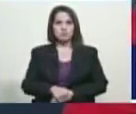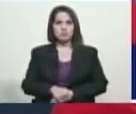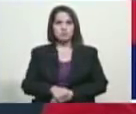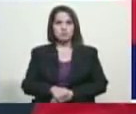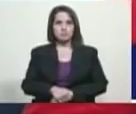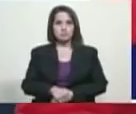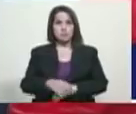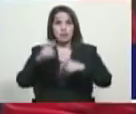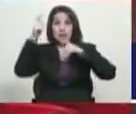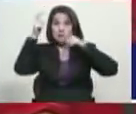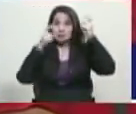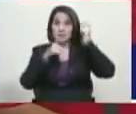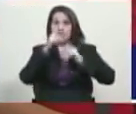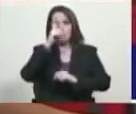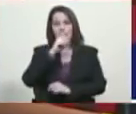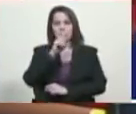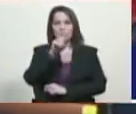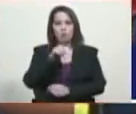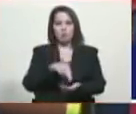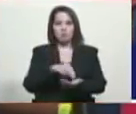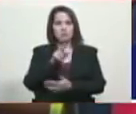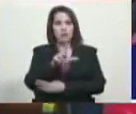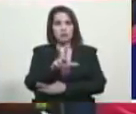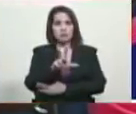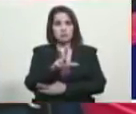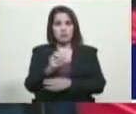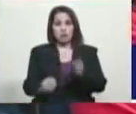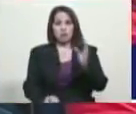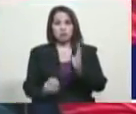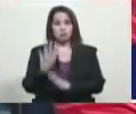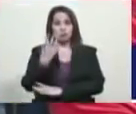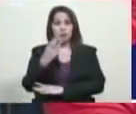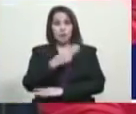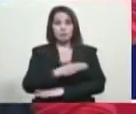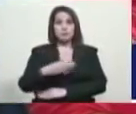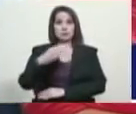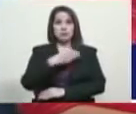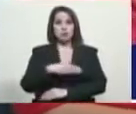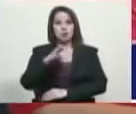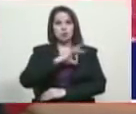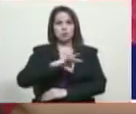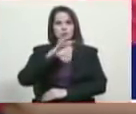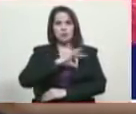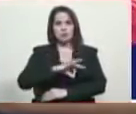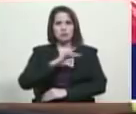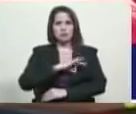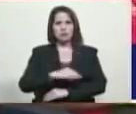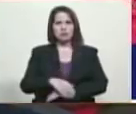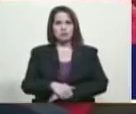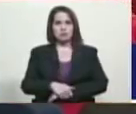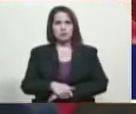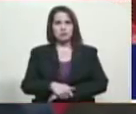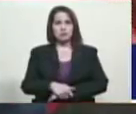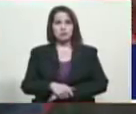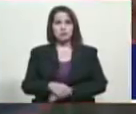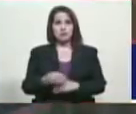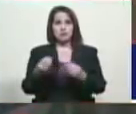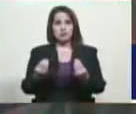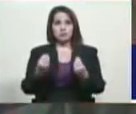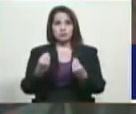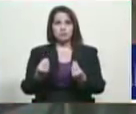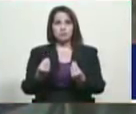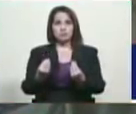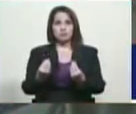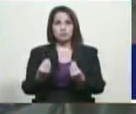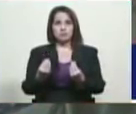Comandante Chávez en el año 2003 creó las misiones socialistas. La primera misión que se creó